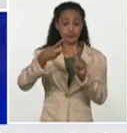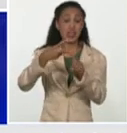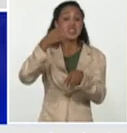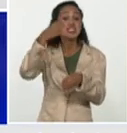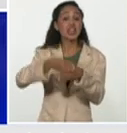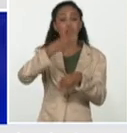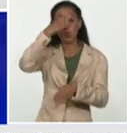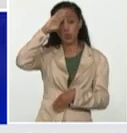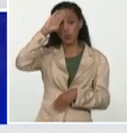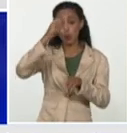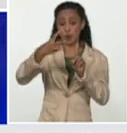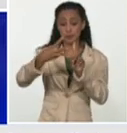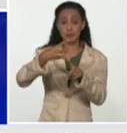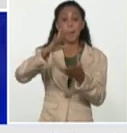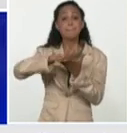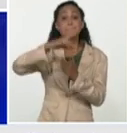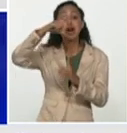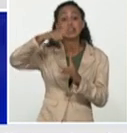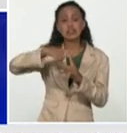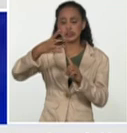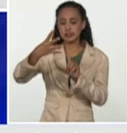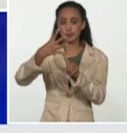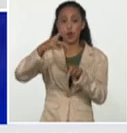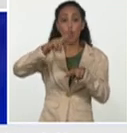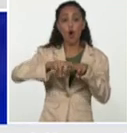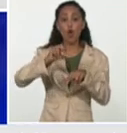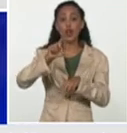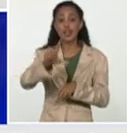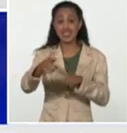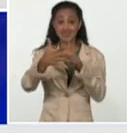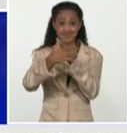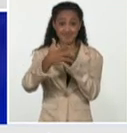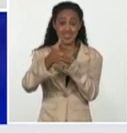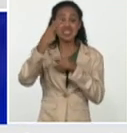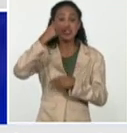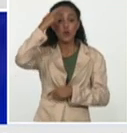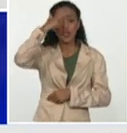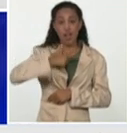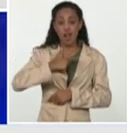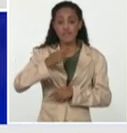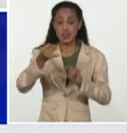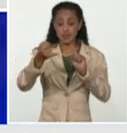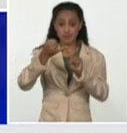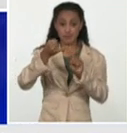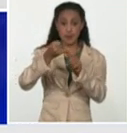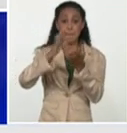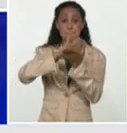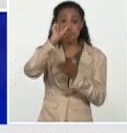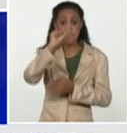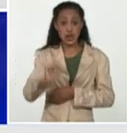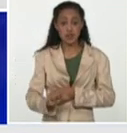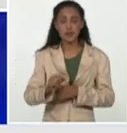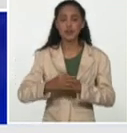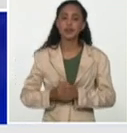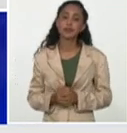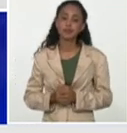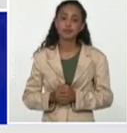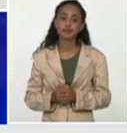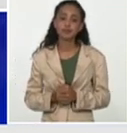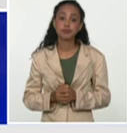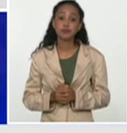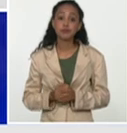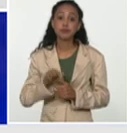Cuba, Matanzas, Holguín, Ciego de Ávila, Mayabeque, que realmente va